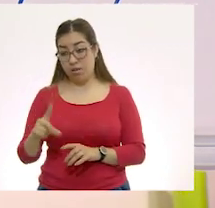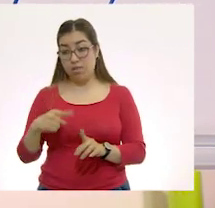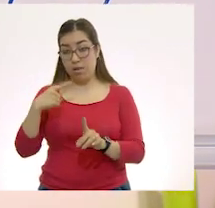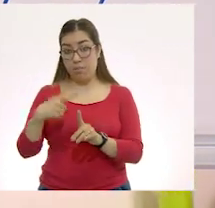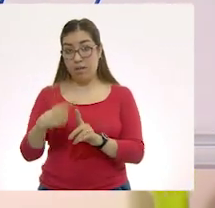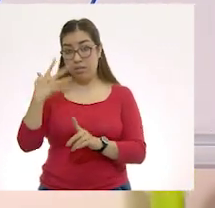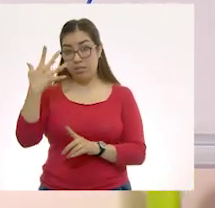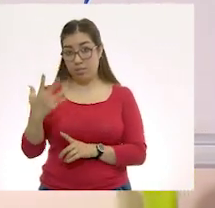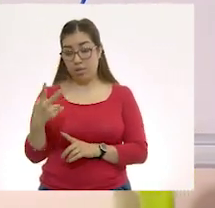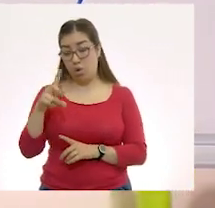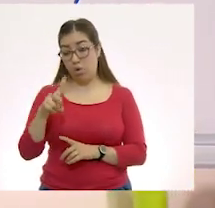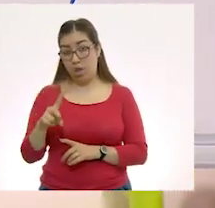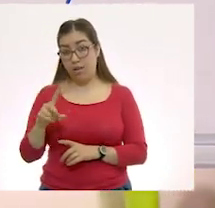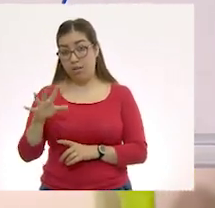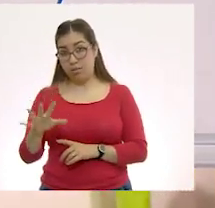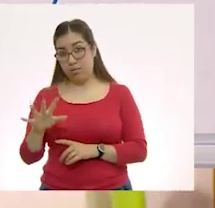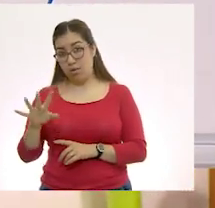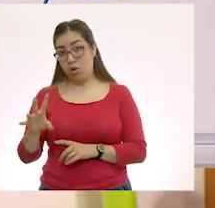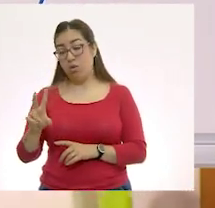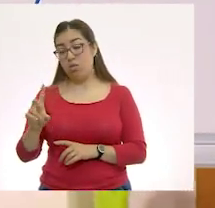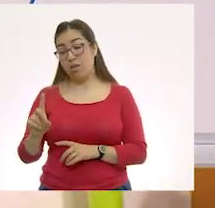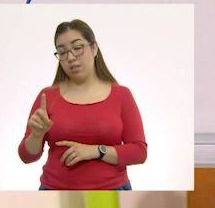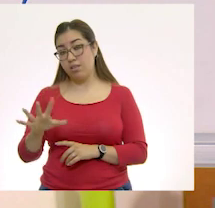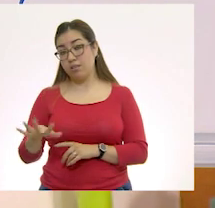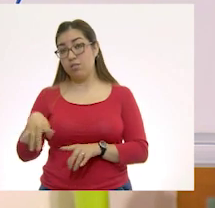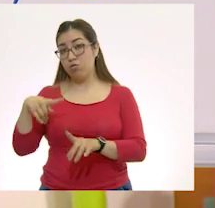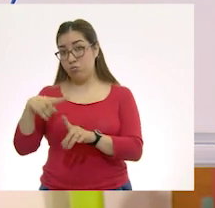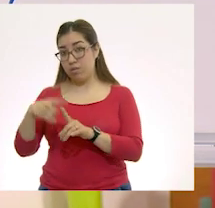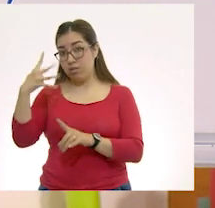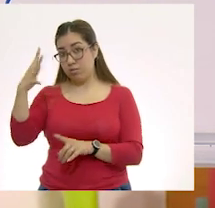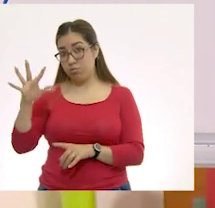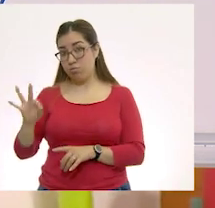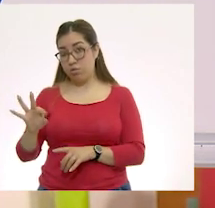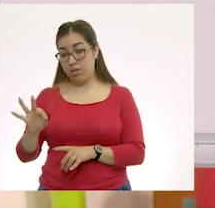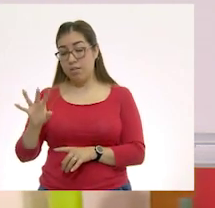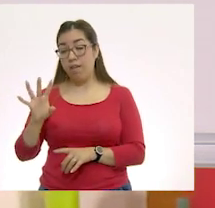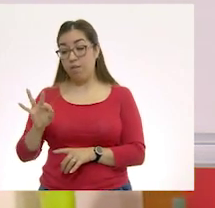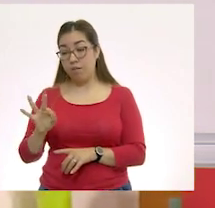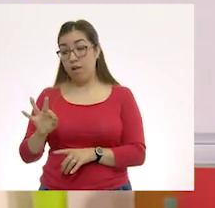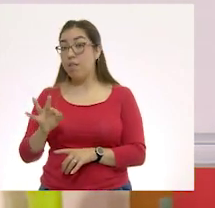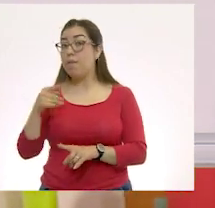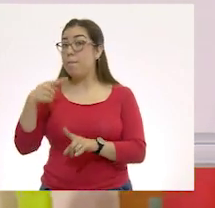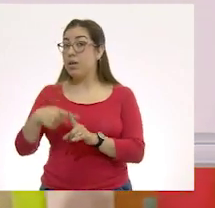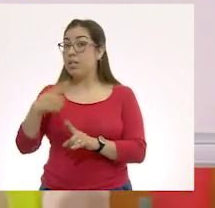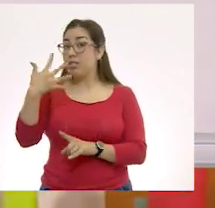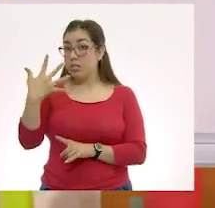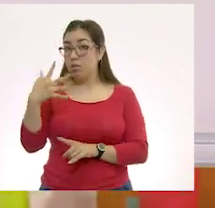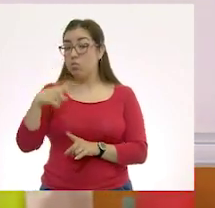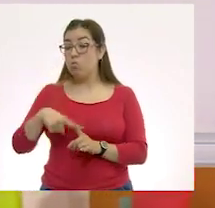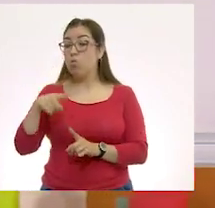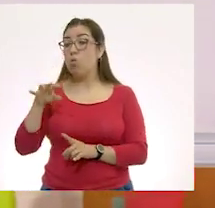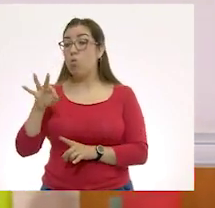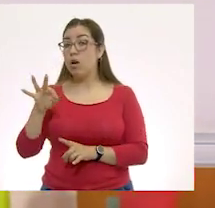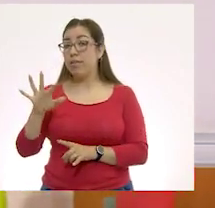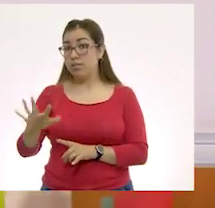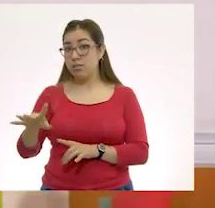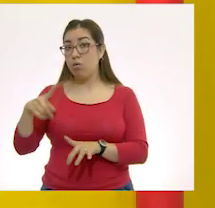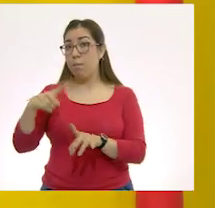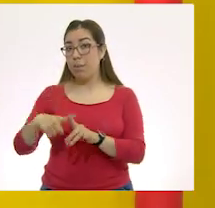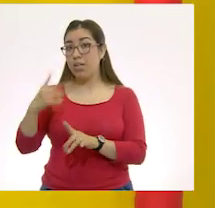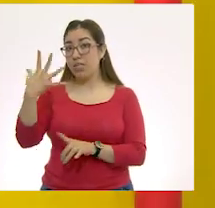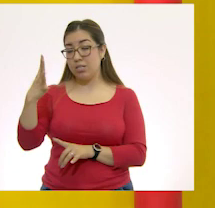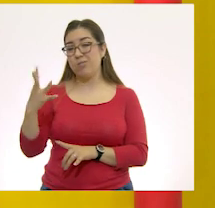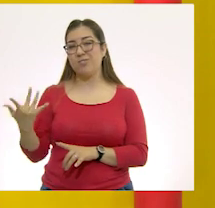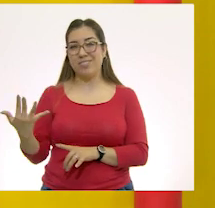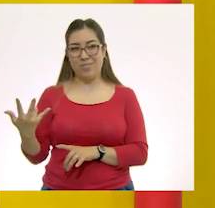55 45 5 40 45 45 y 45 + 5 se